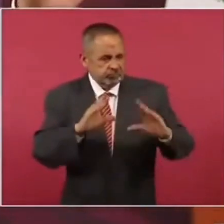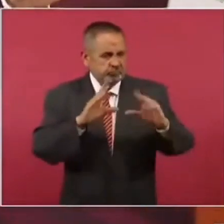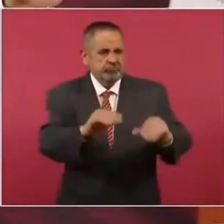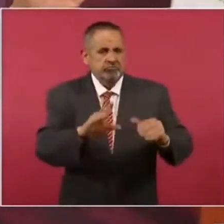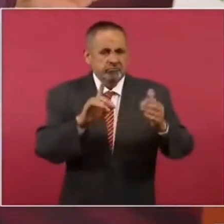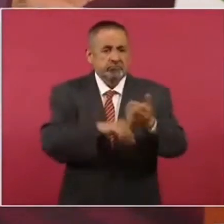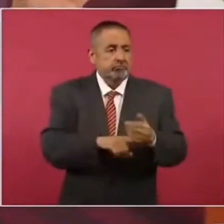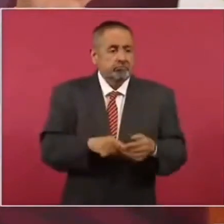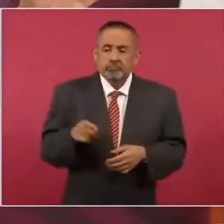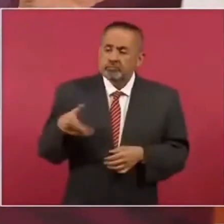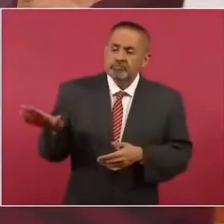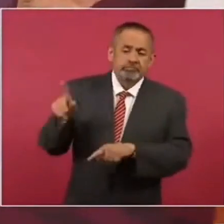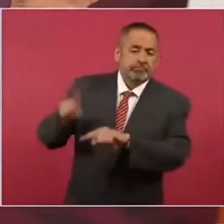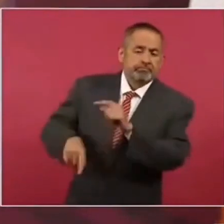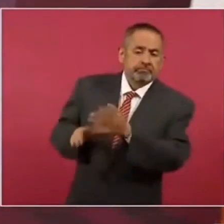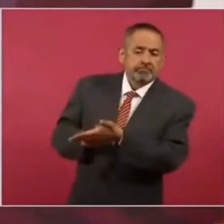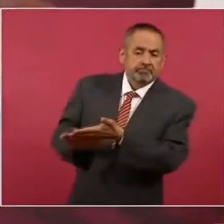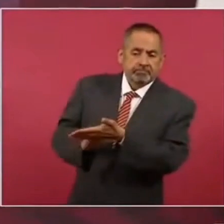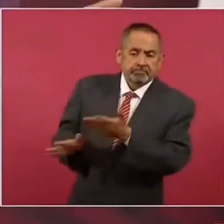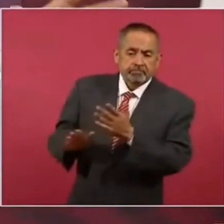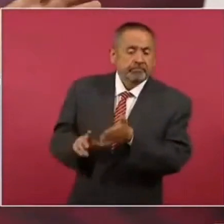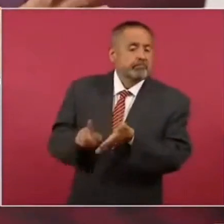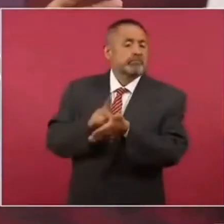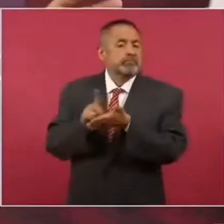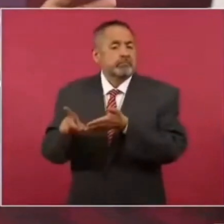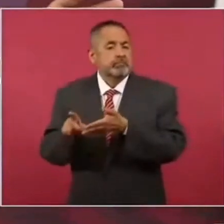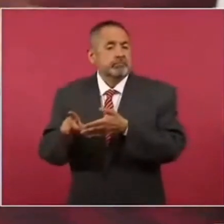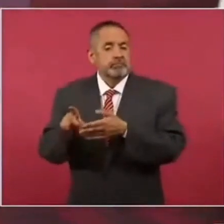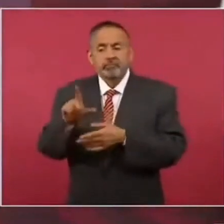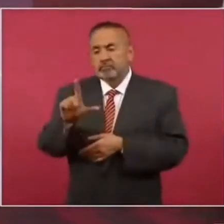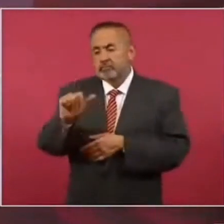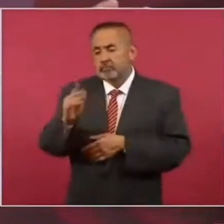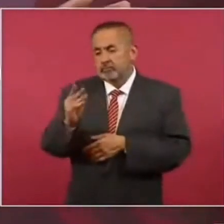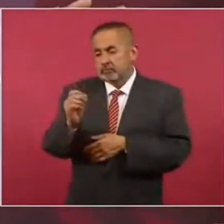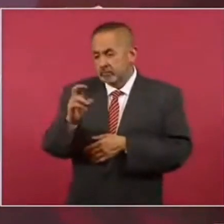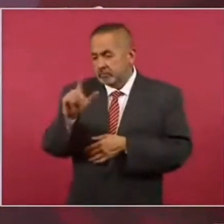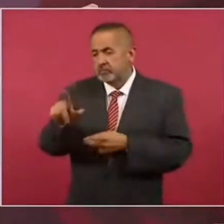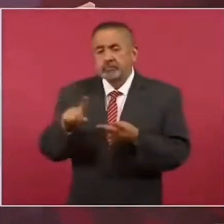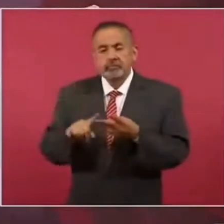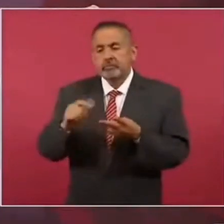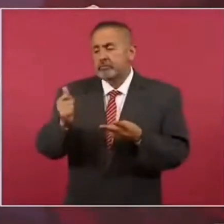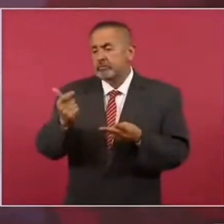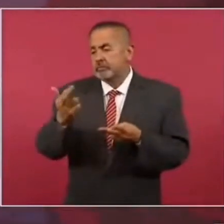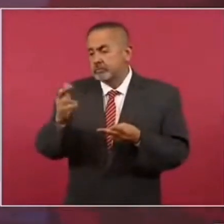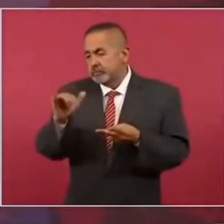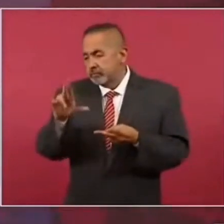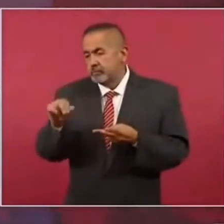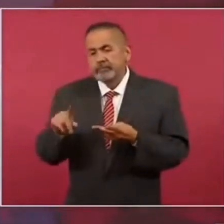Entonces desapareció el derecho laboral, el derecho agrario,